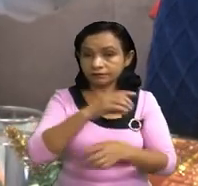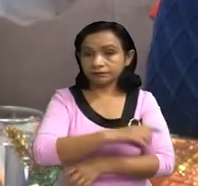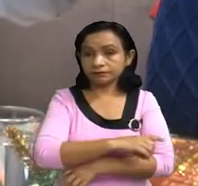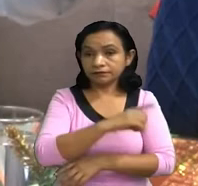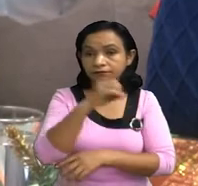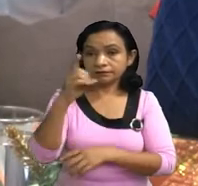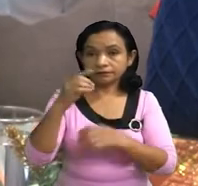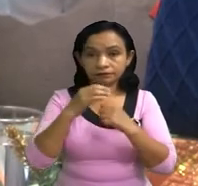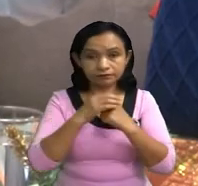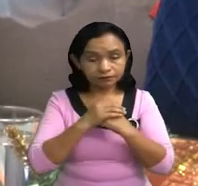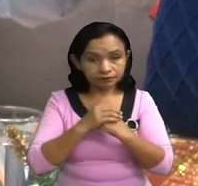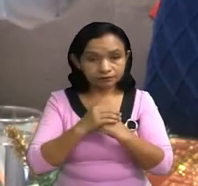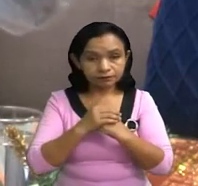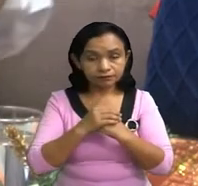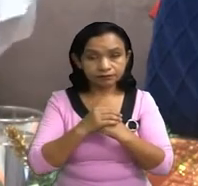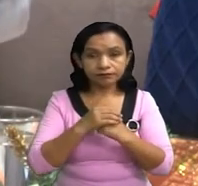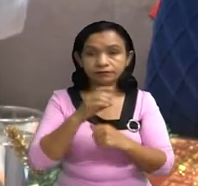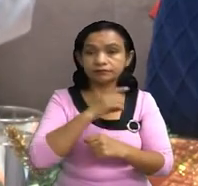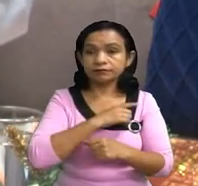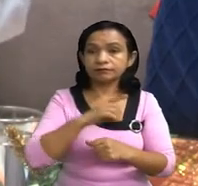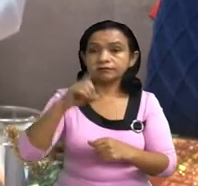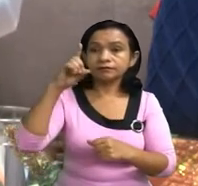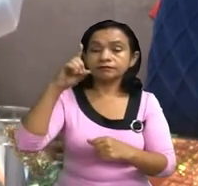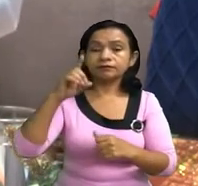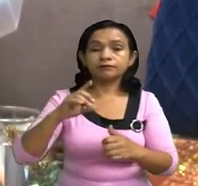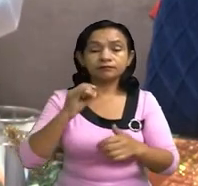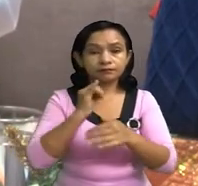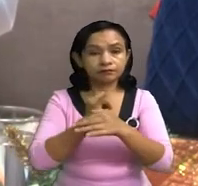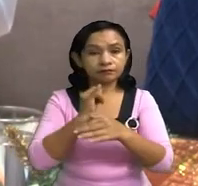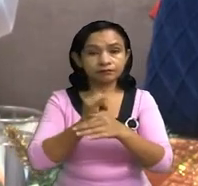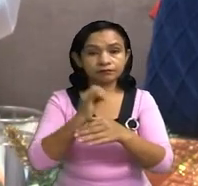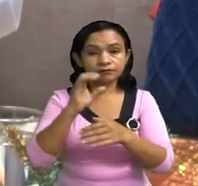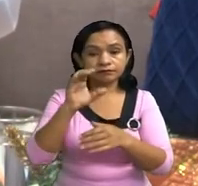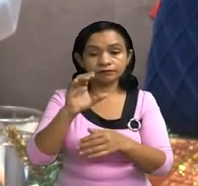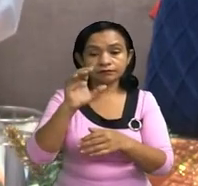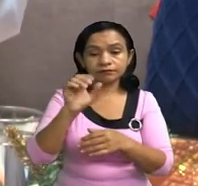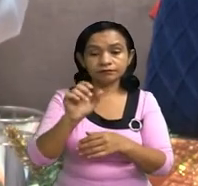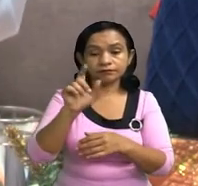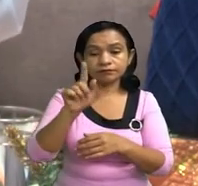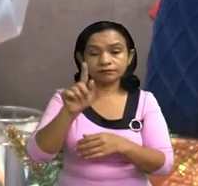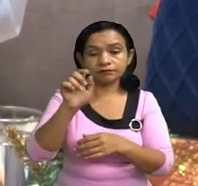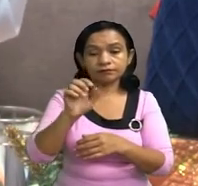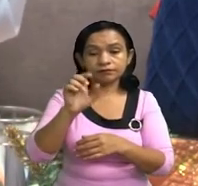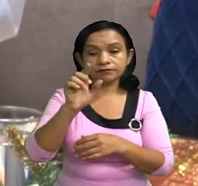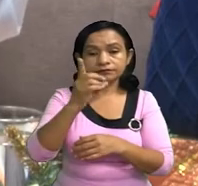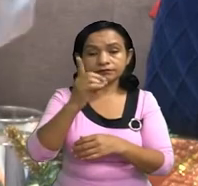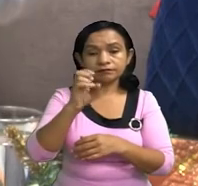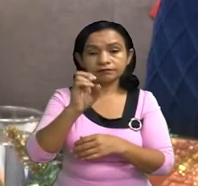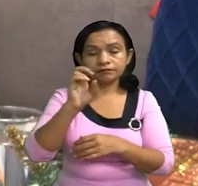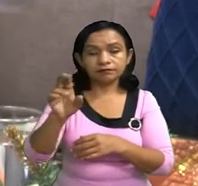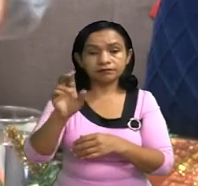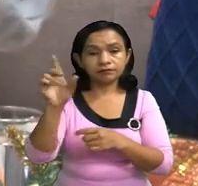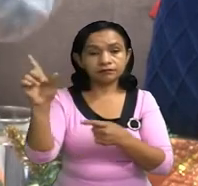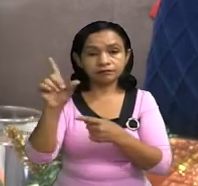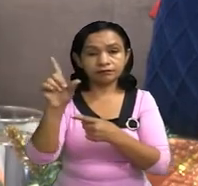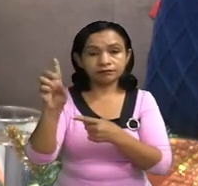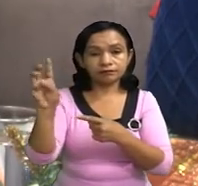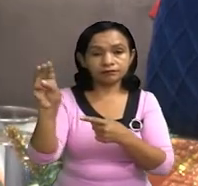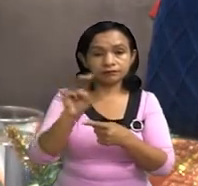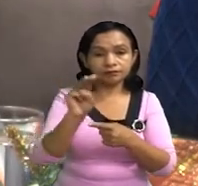estuvimos orando al Señor en el templo de catedral, lunes y martes, y hicimos